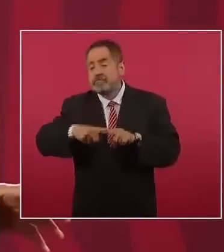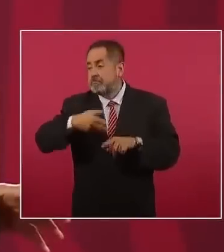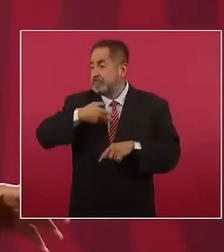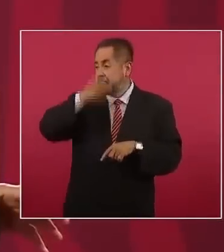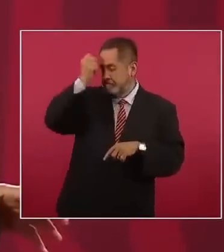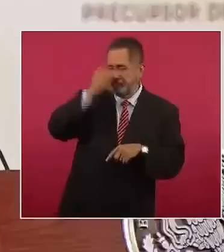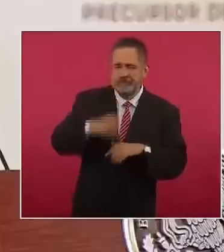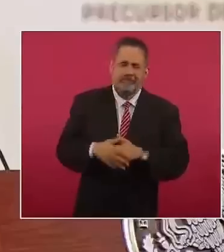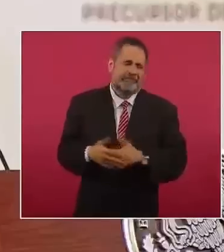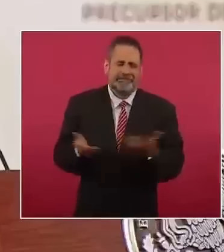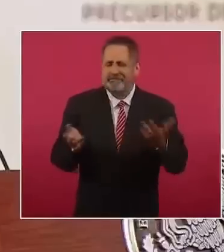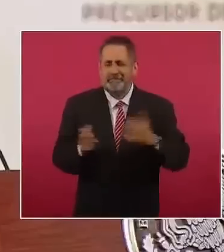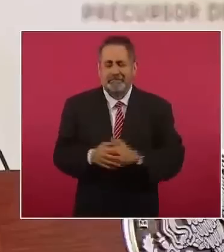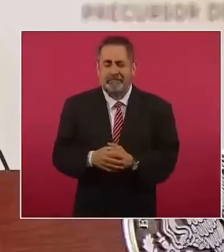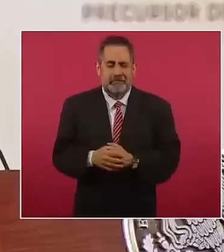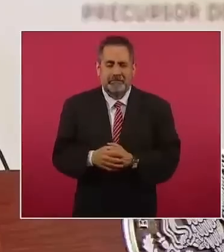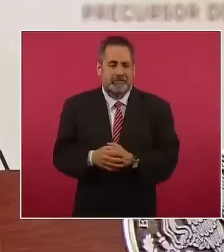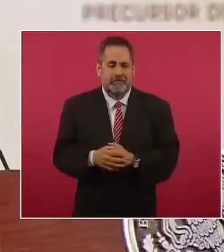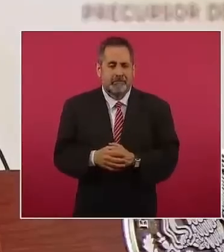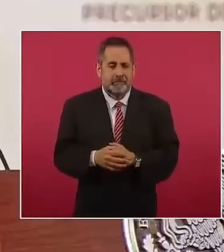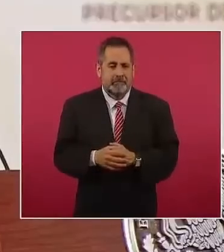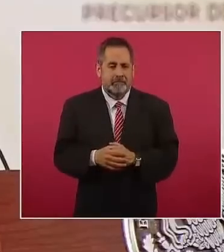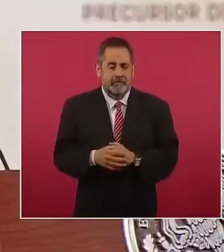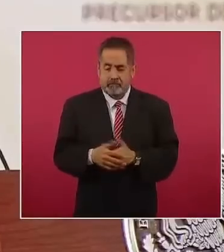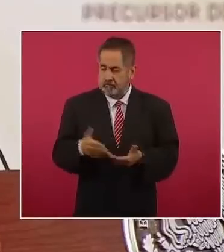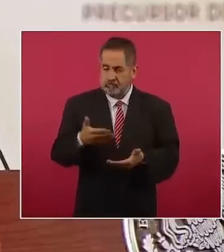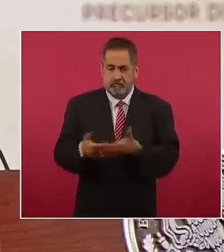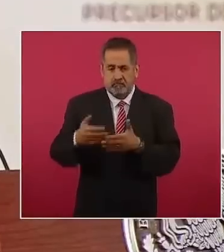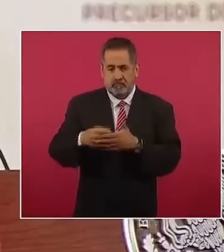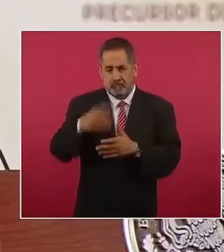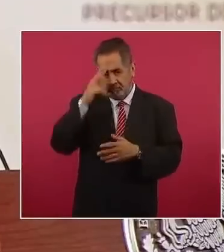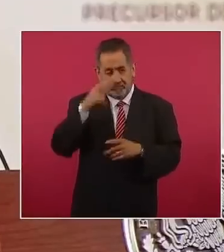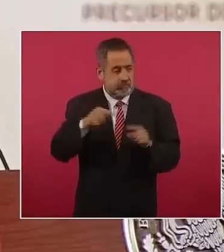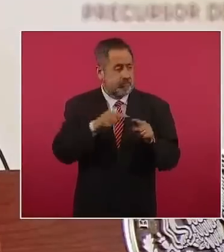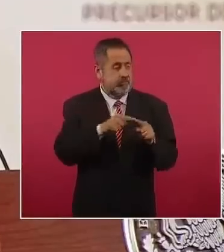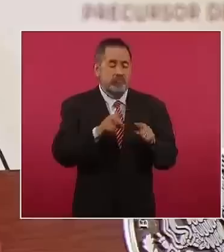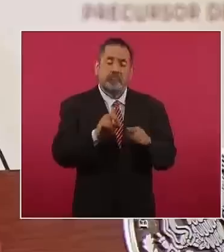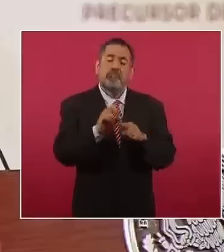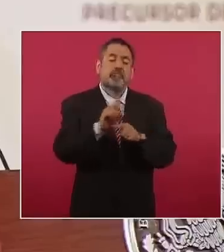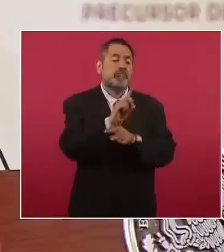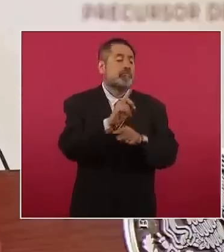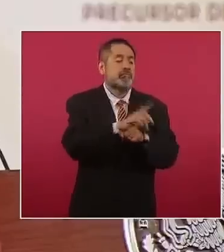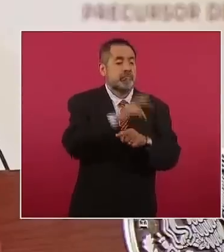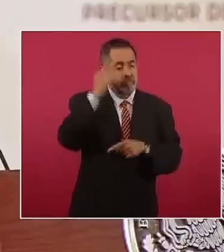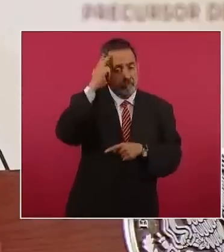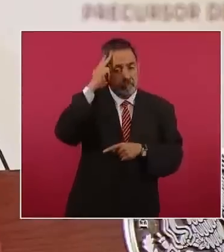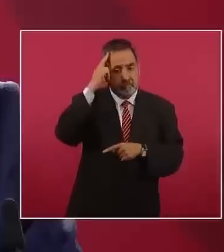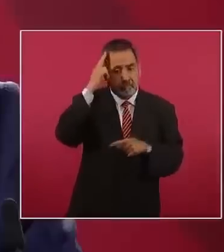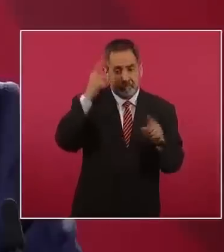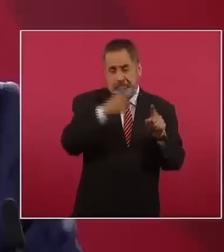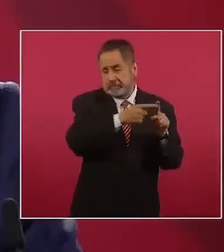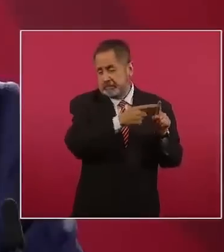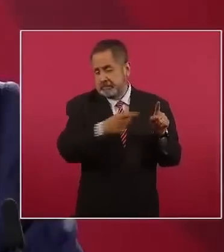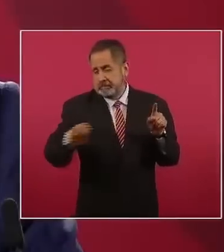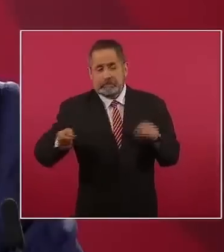Vamos a decir que en el México moderno, desde Porfirio Díaz,